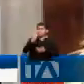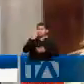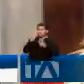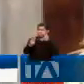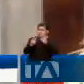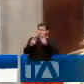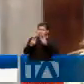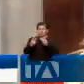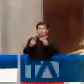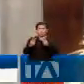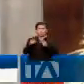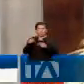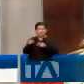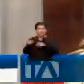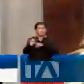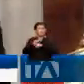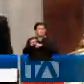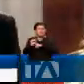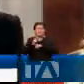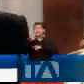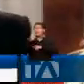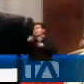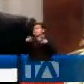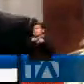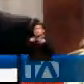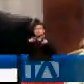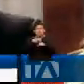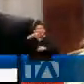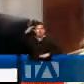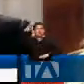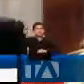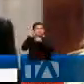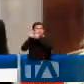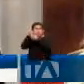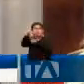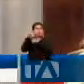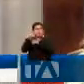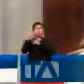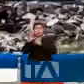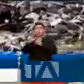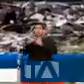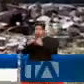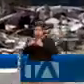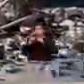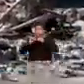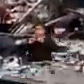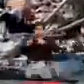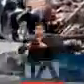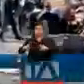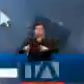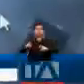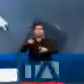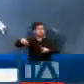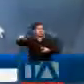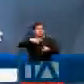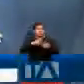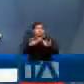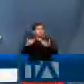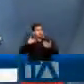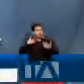violenta y con un entrenamiento casi militar que nos obliga a profundizar en las investigaciones. El nivel de organización,